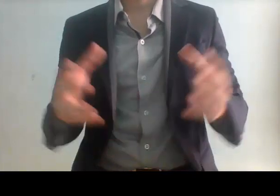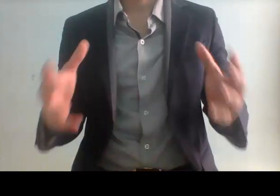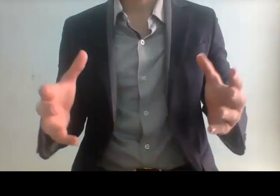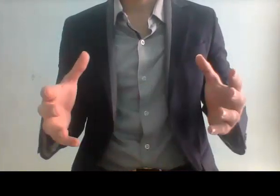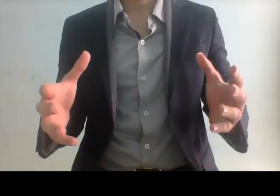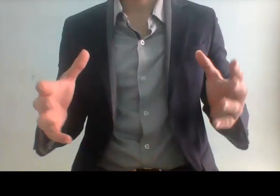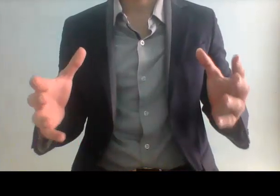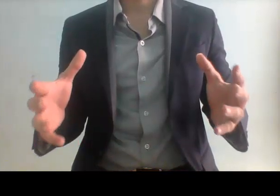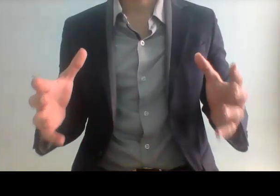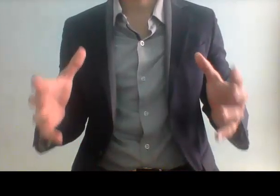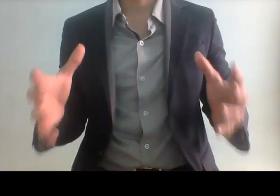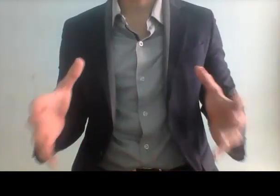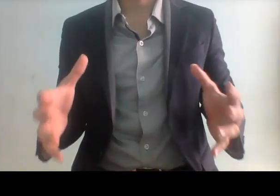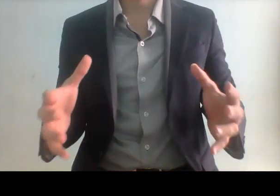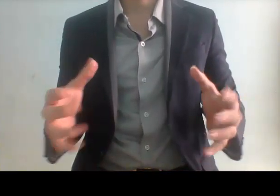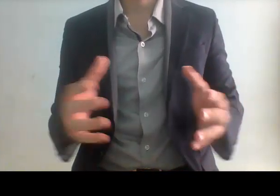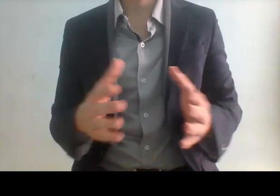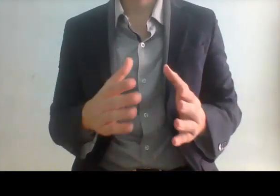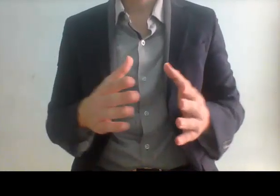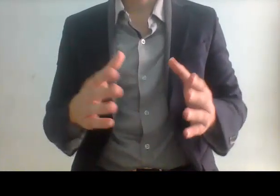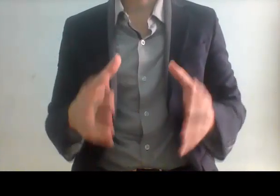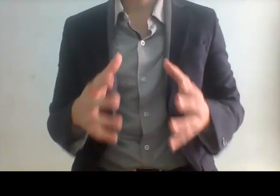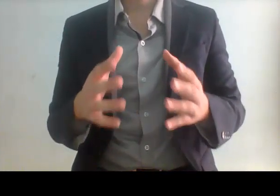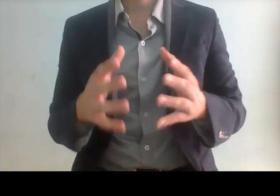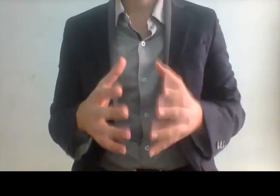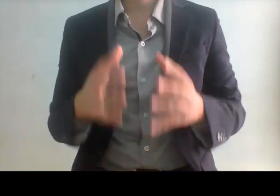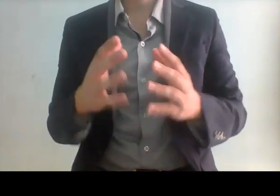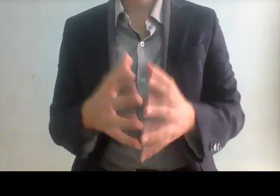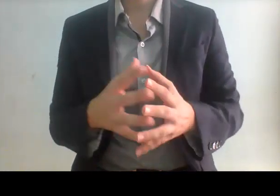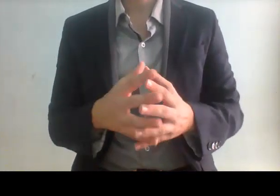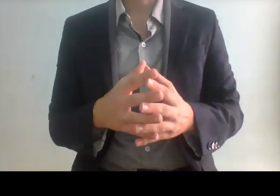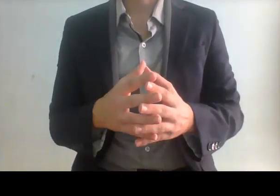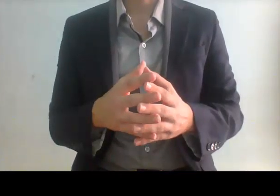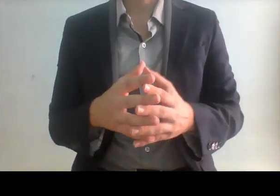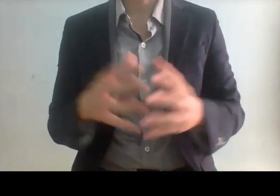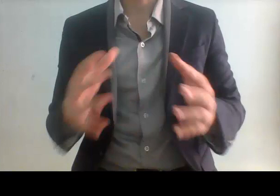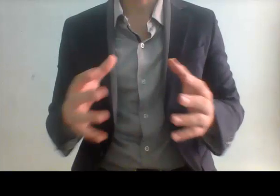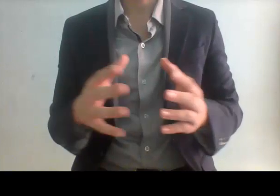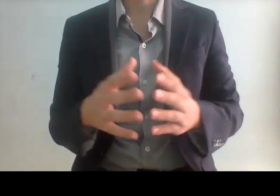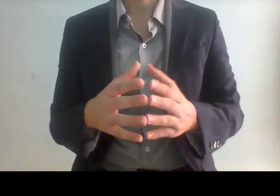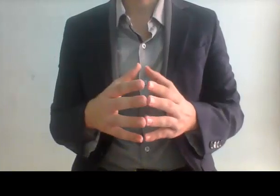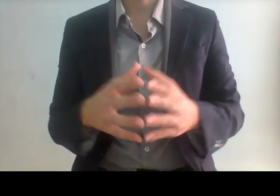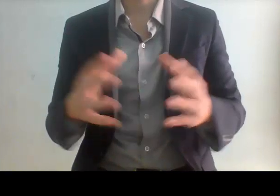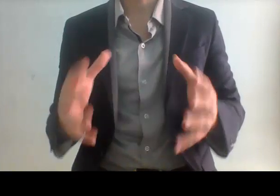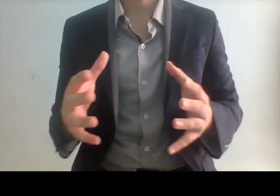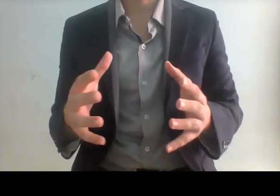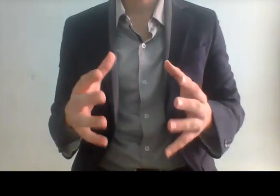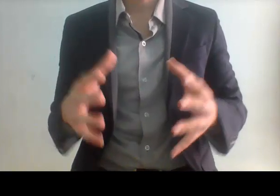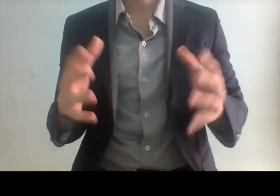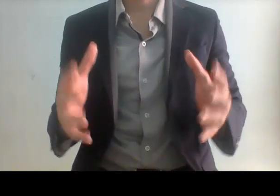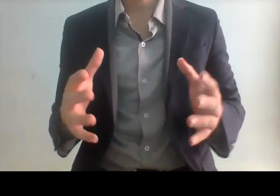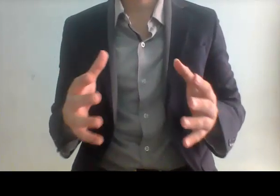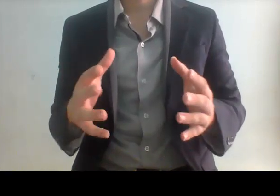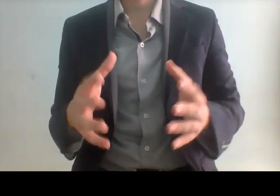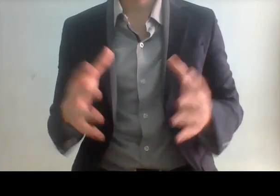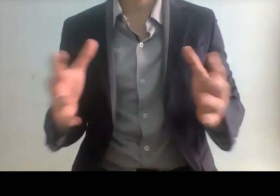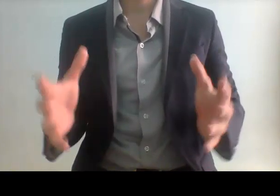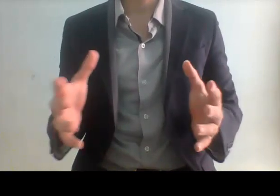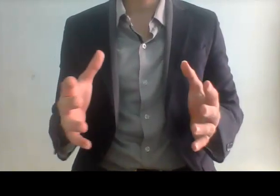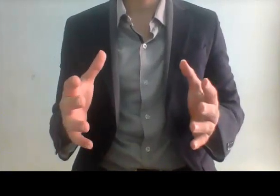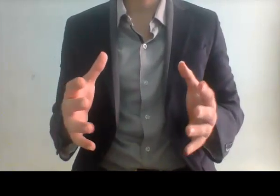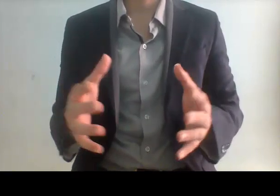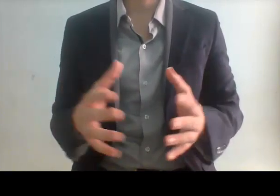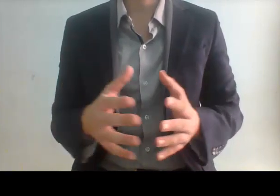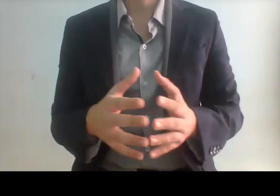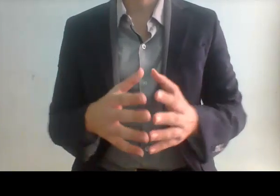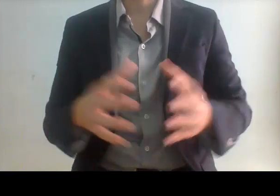es seguir con las normas, o seguir con una estructura más firme en el tema económico, en el tema de finanzas. ¿Para qué? Para corregir este